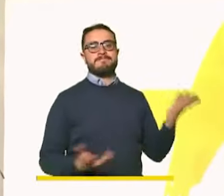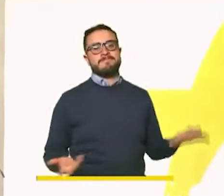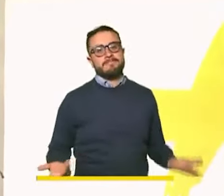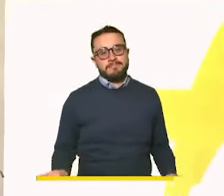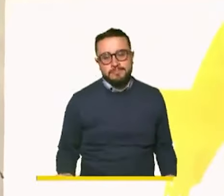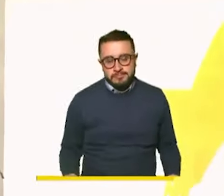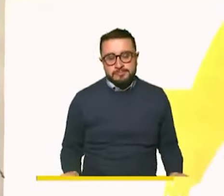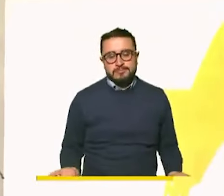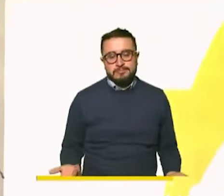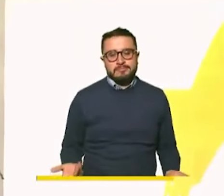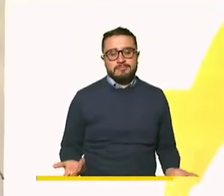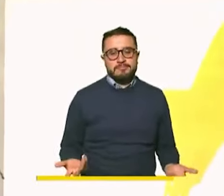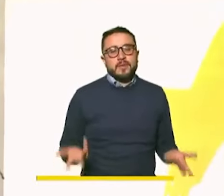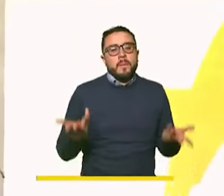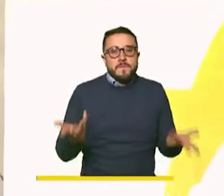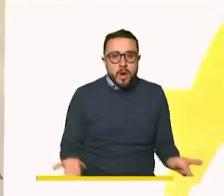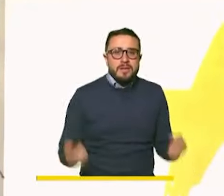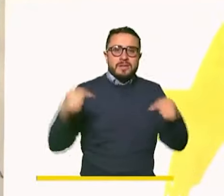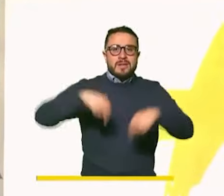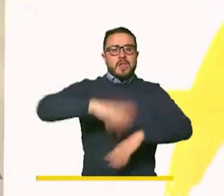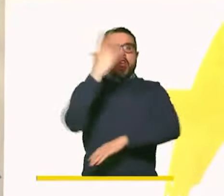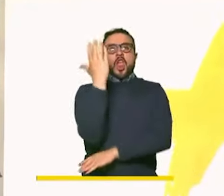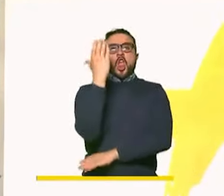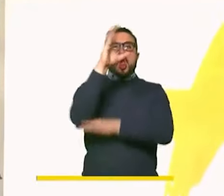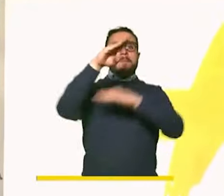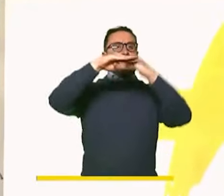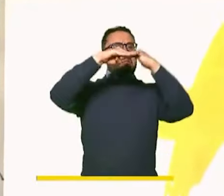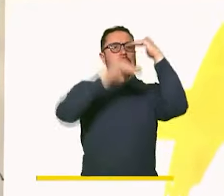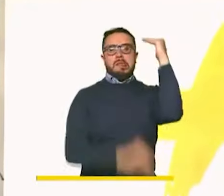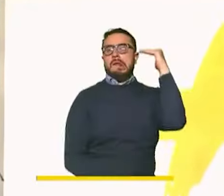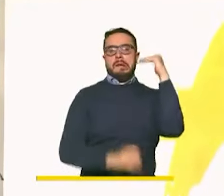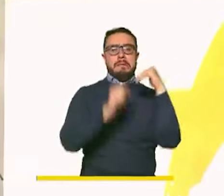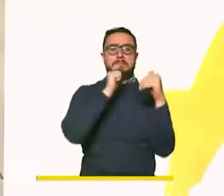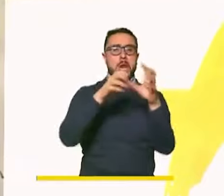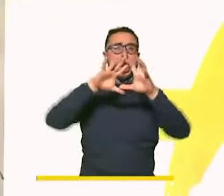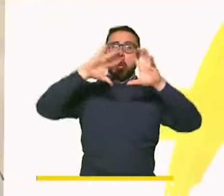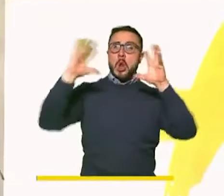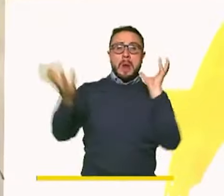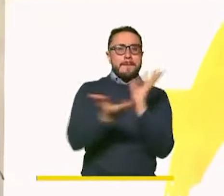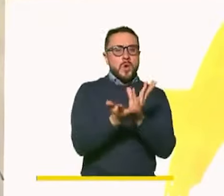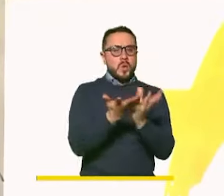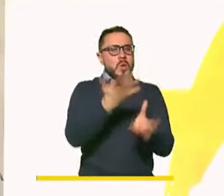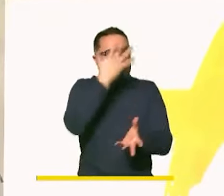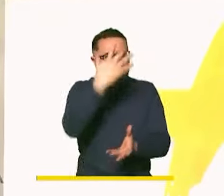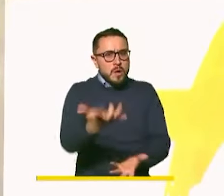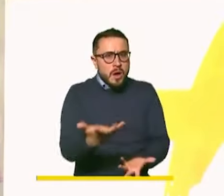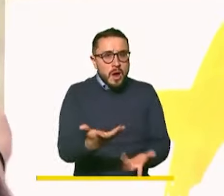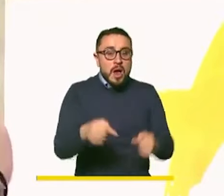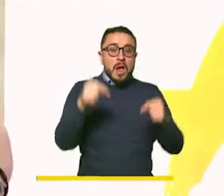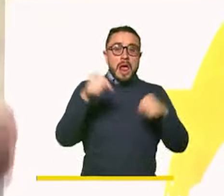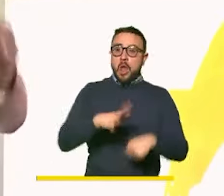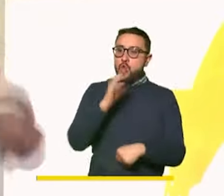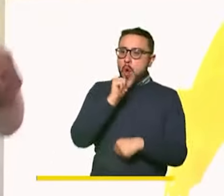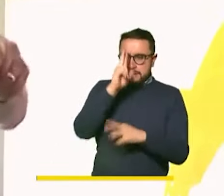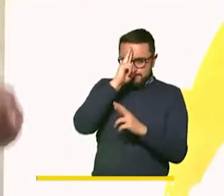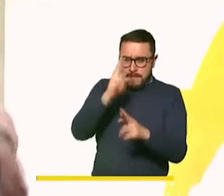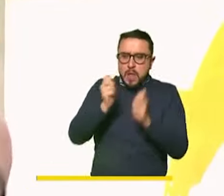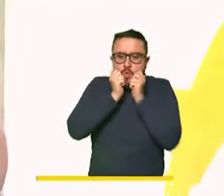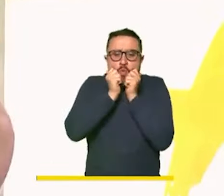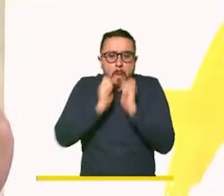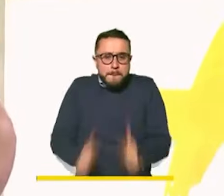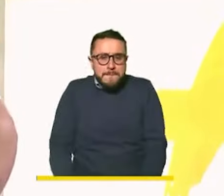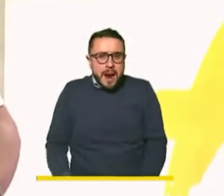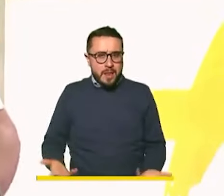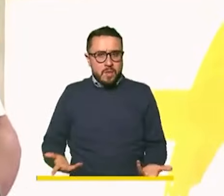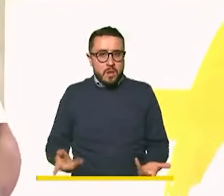Por eso somos un país tan desigual socialmente en el mundo, porque no respetamos el ser humano